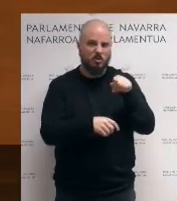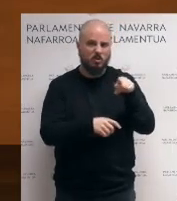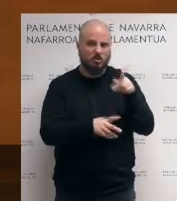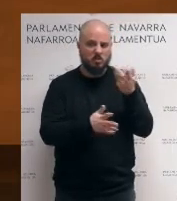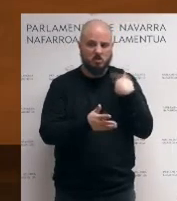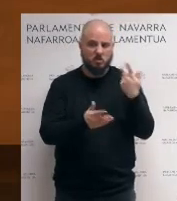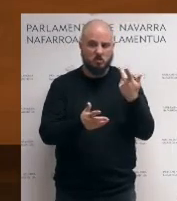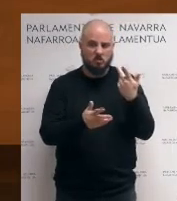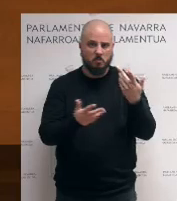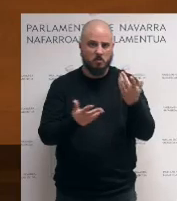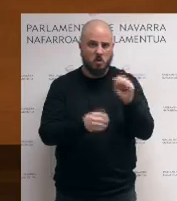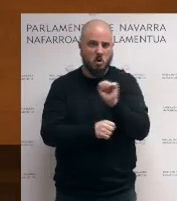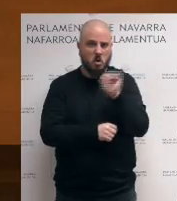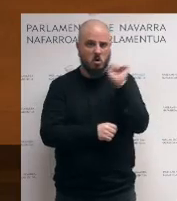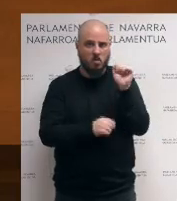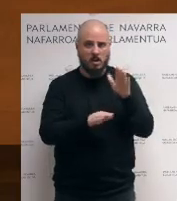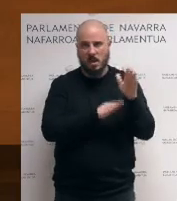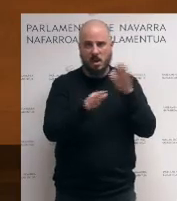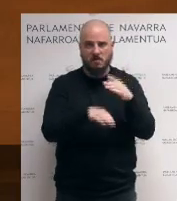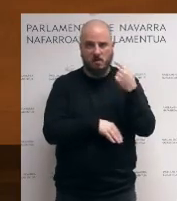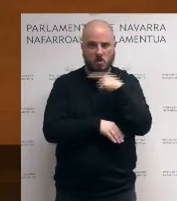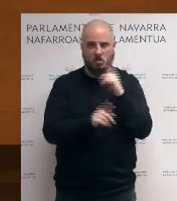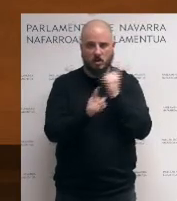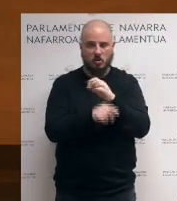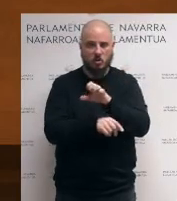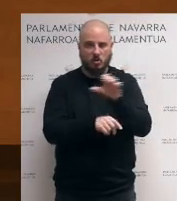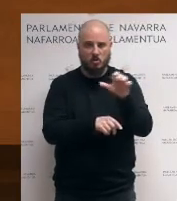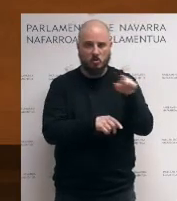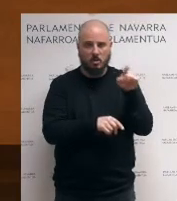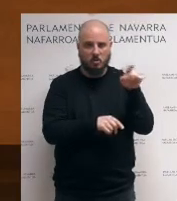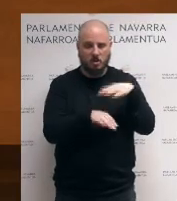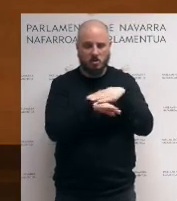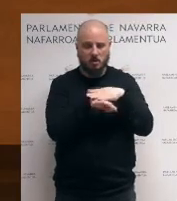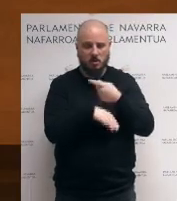de ideología comunista, prorrusa y antieuropea. Eso y